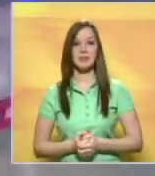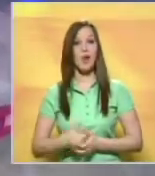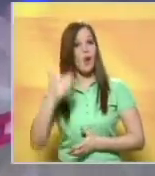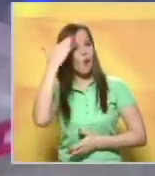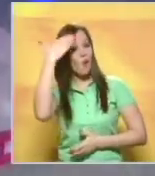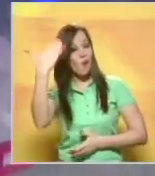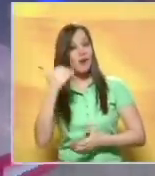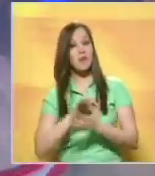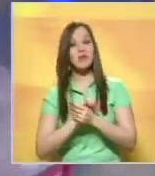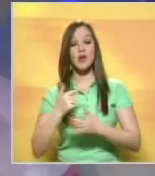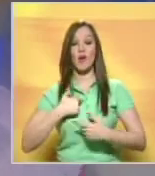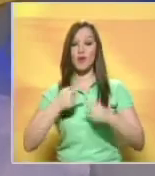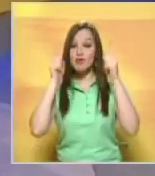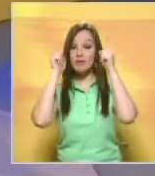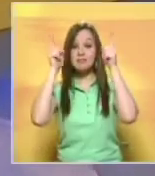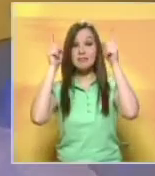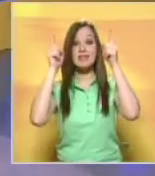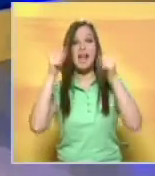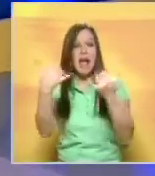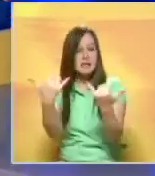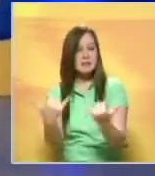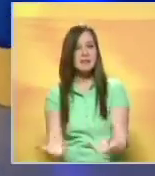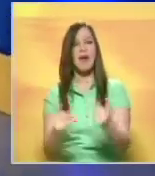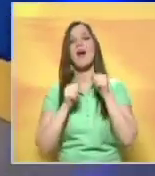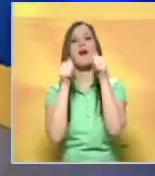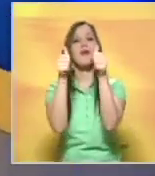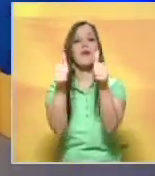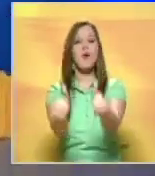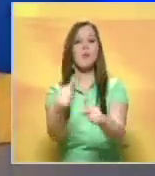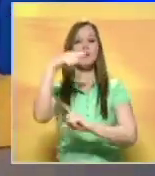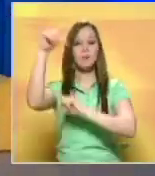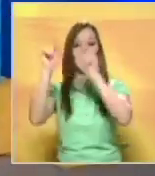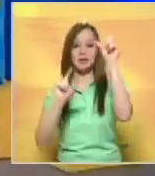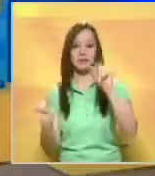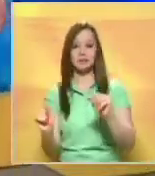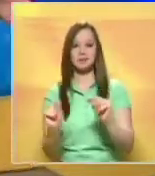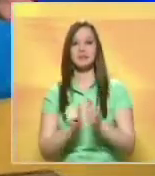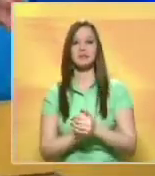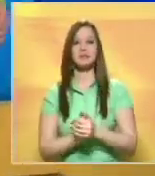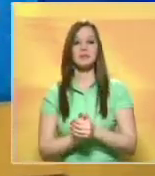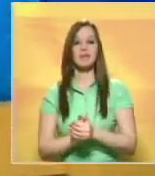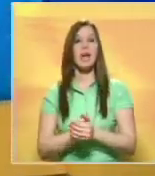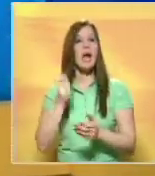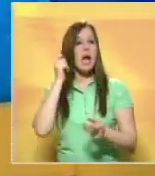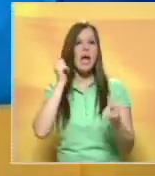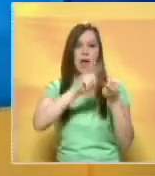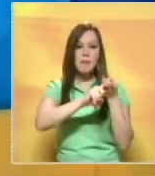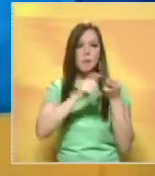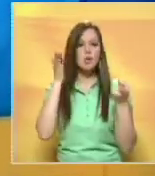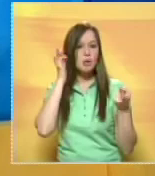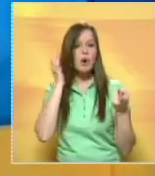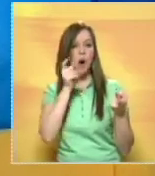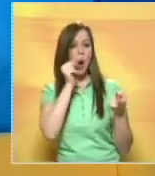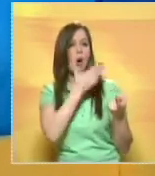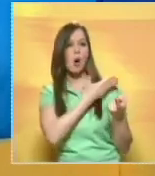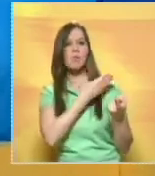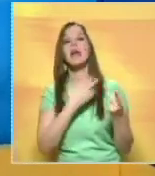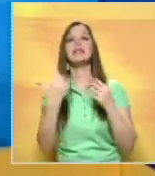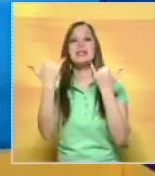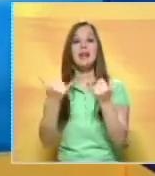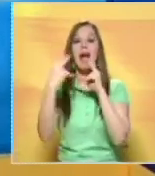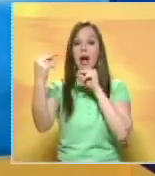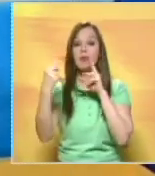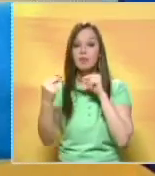¿Qué tal amigos? Soy Miqueli Castellanos y desde ya comenzamos Estrenos y Estrellas. La viuda de Robbie Williams rompió el silencio y a través de